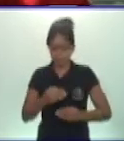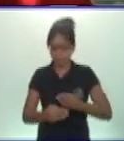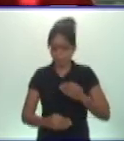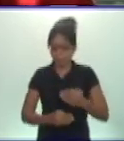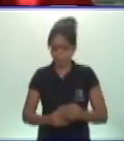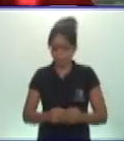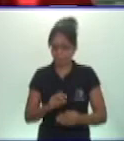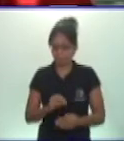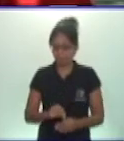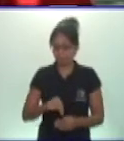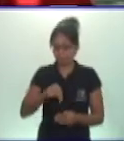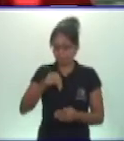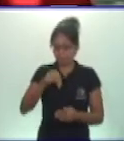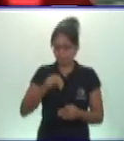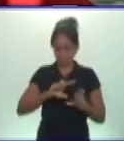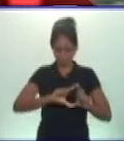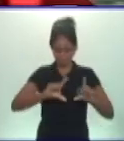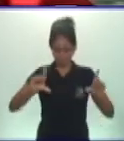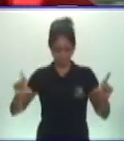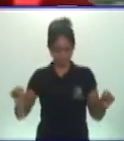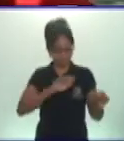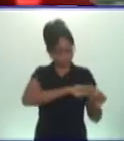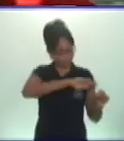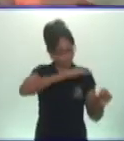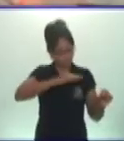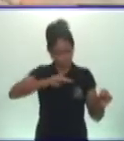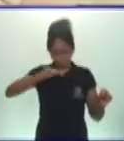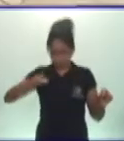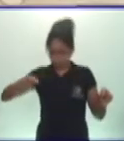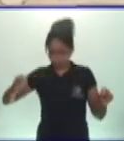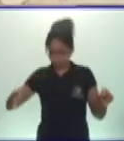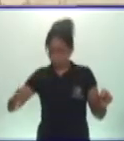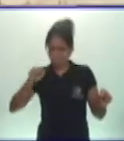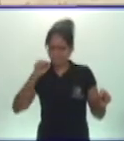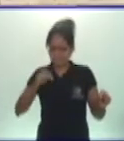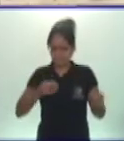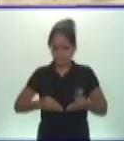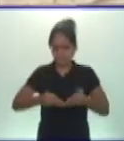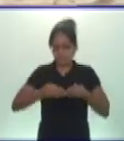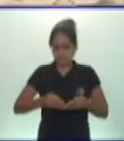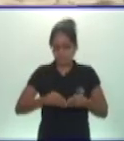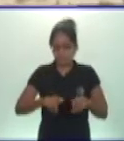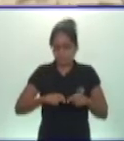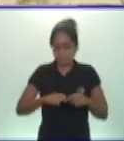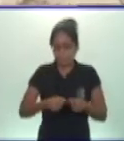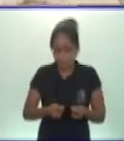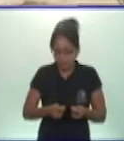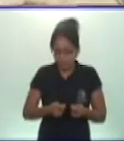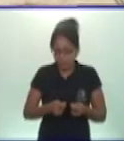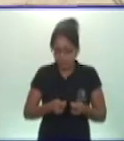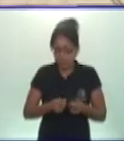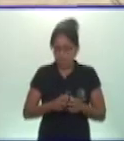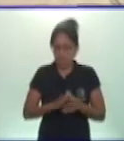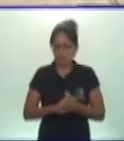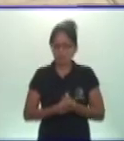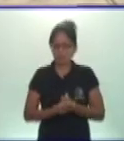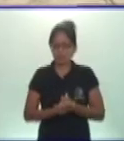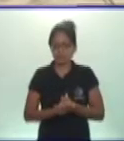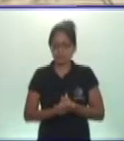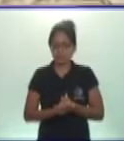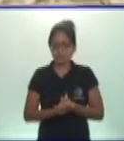isla, una de sus naves se averió. Entraron a esta